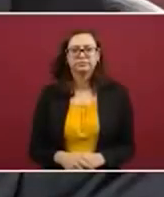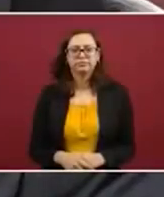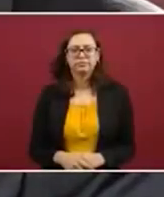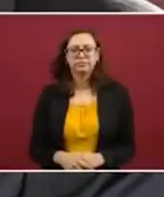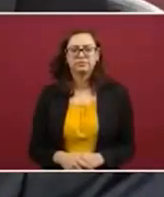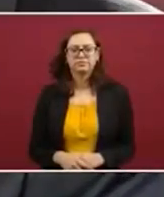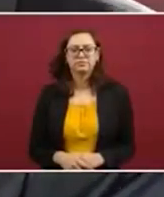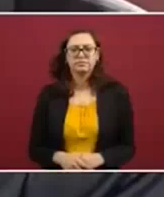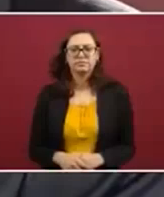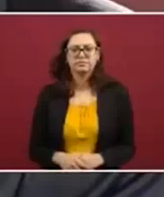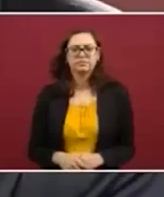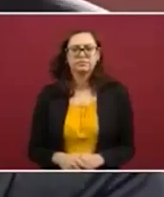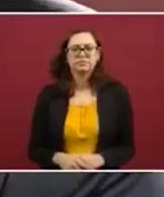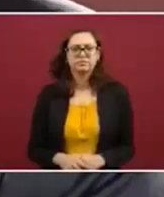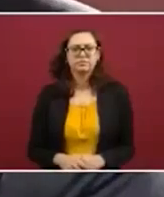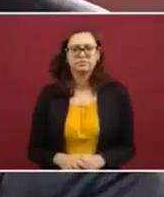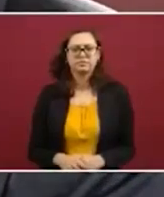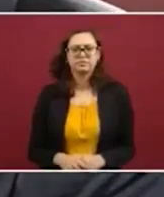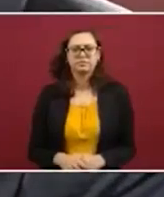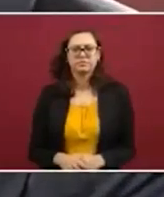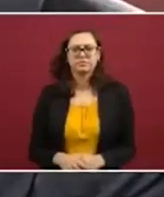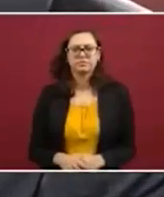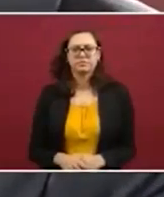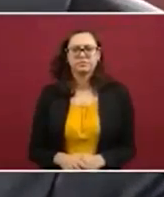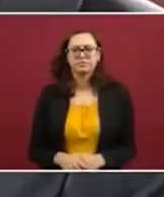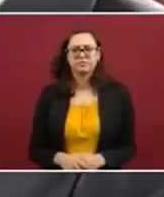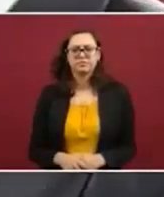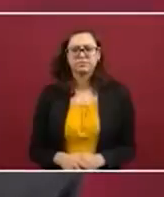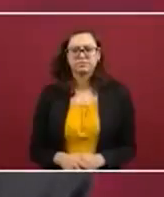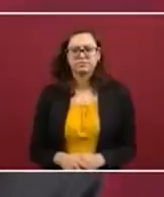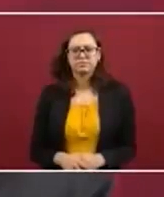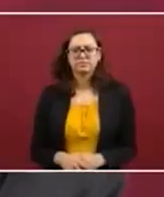que los bancos